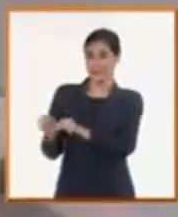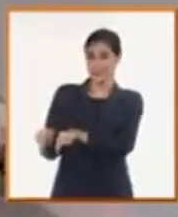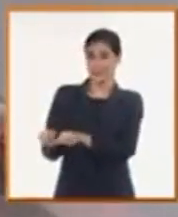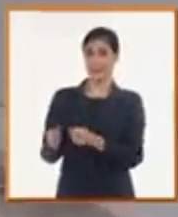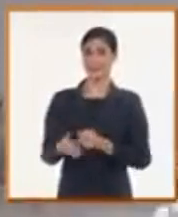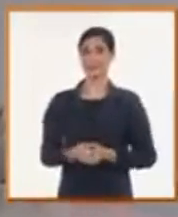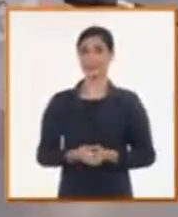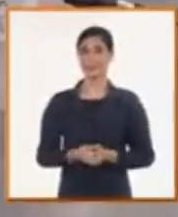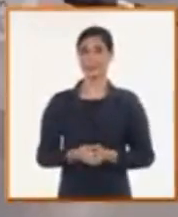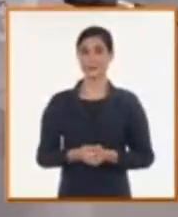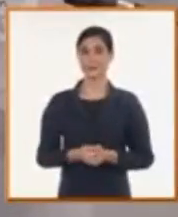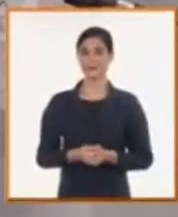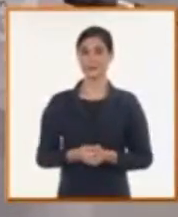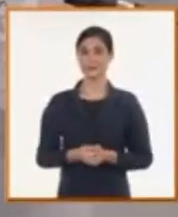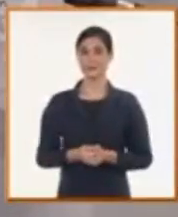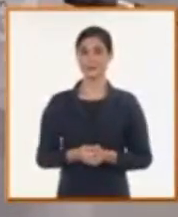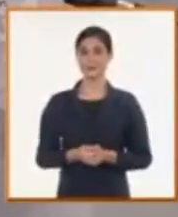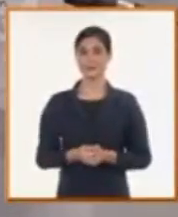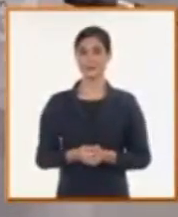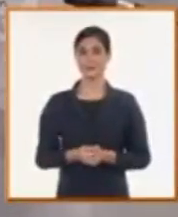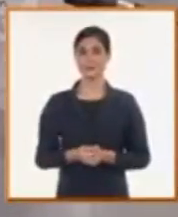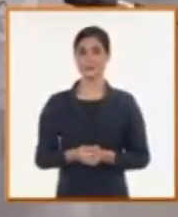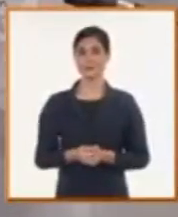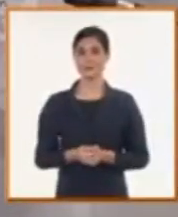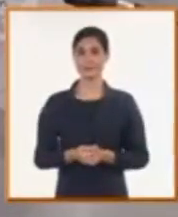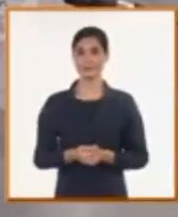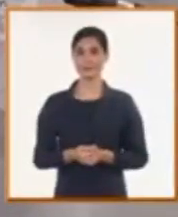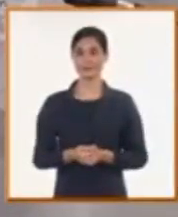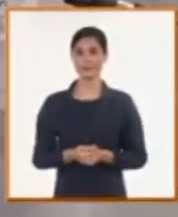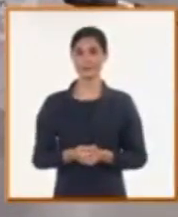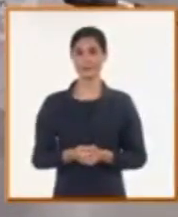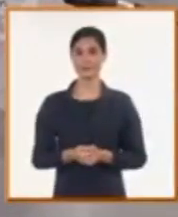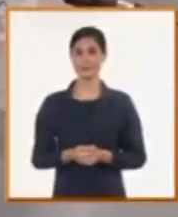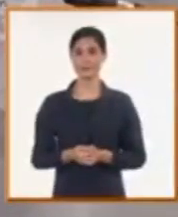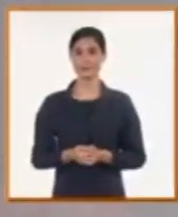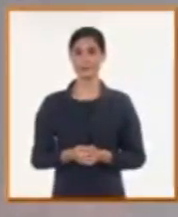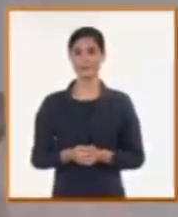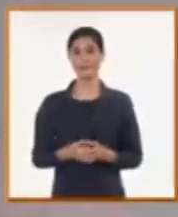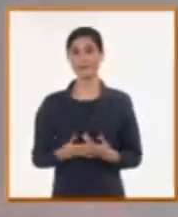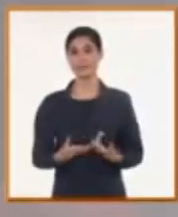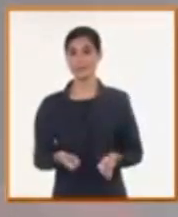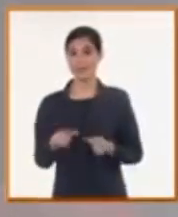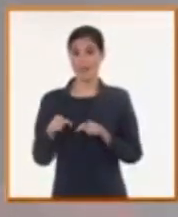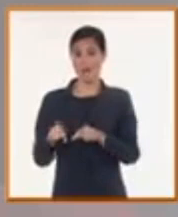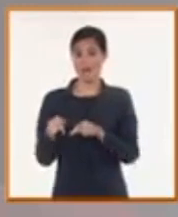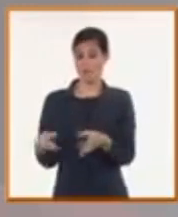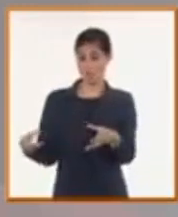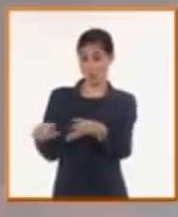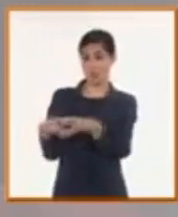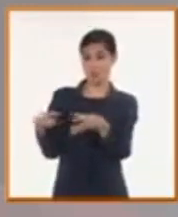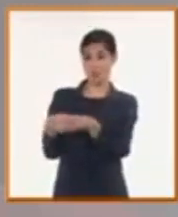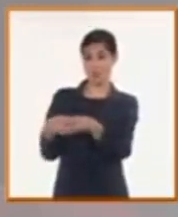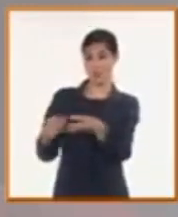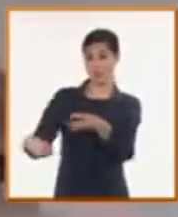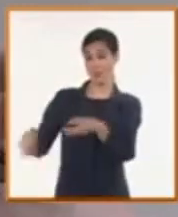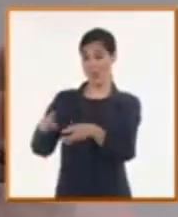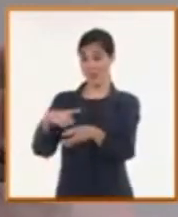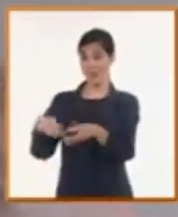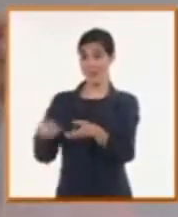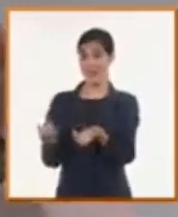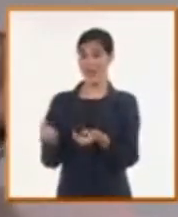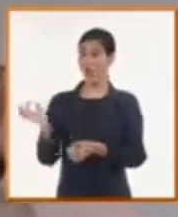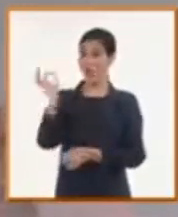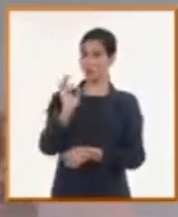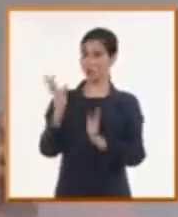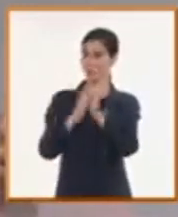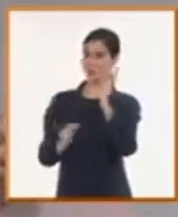muy complicado. Se debilitaba. No podía, pero además, eso hay que agregar. Este operativo que estamos hablando, saludando el Tigre, comenzó